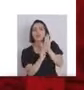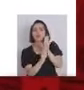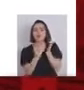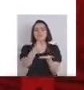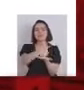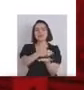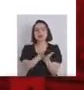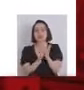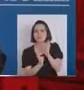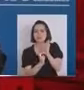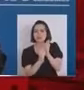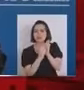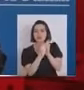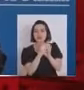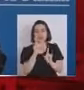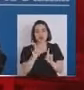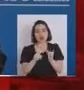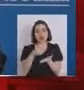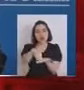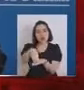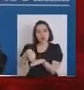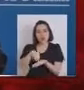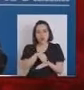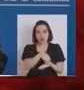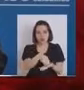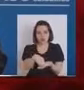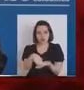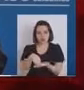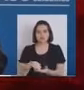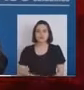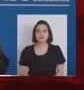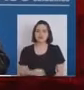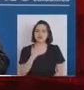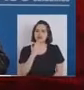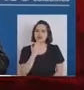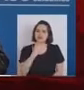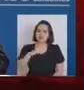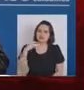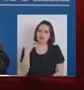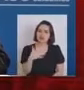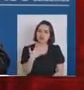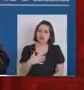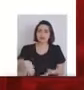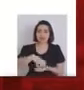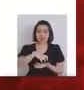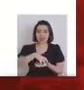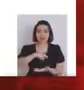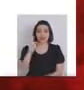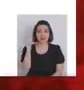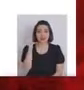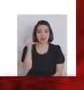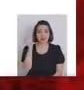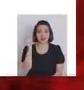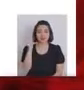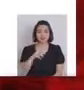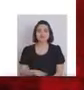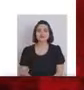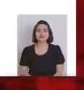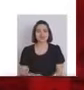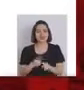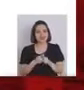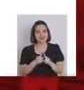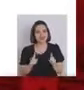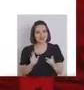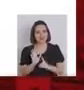y vamos de atrás para adelante como en el fútbol. A ver, Piñera no es el hombre más popular de Chile, ciertamente, por todo lo que nosotros